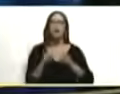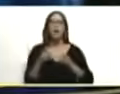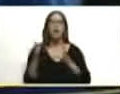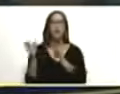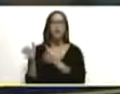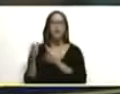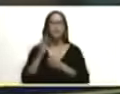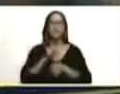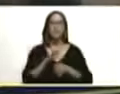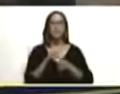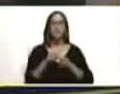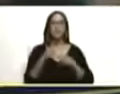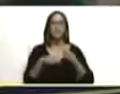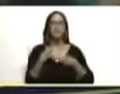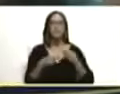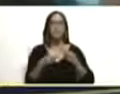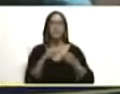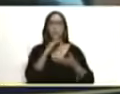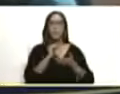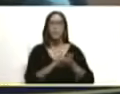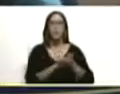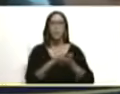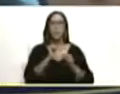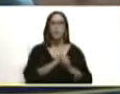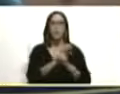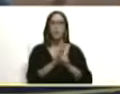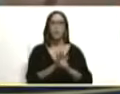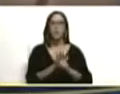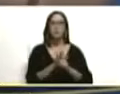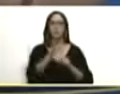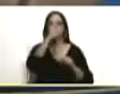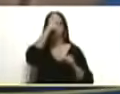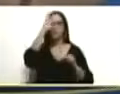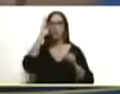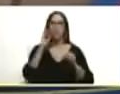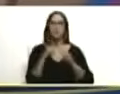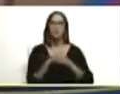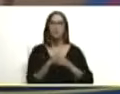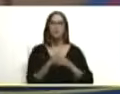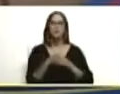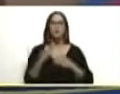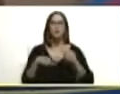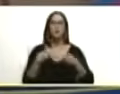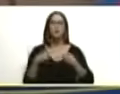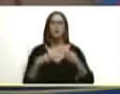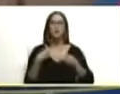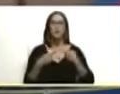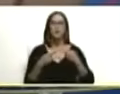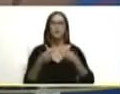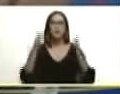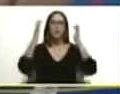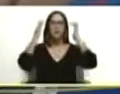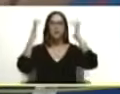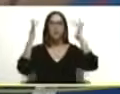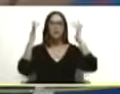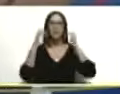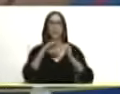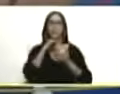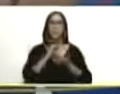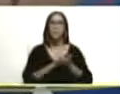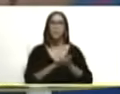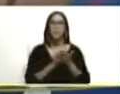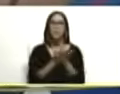gran revolucionario que lamentablemente murió por COVID, Diosdado. Gran revolucionario, leal, inteligente, murió